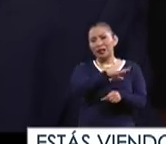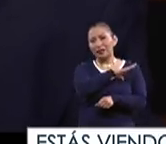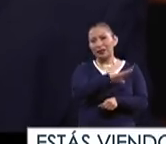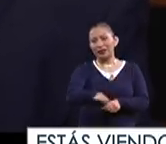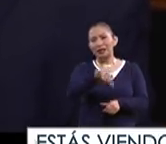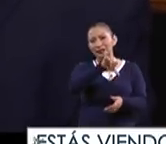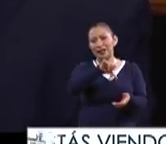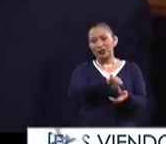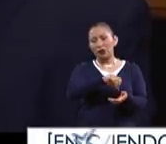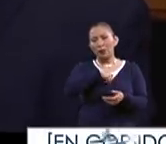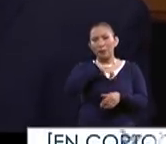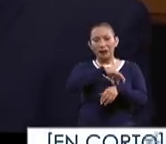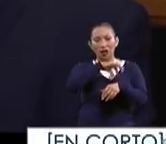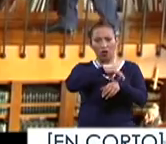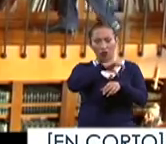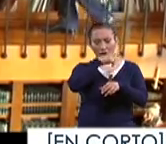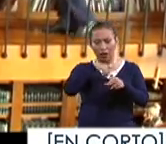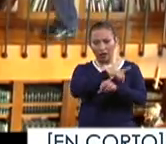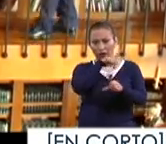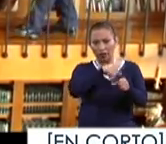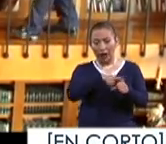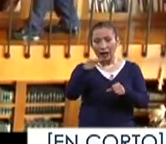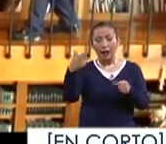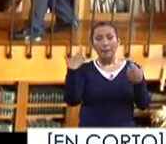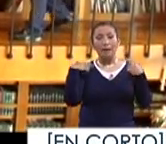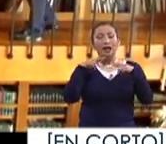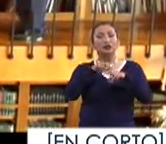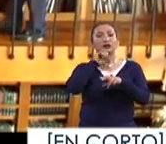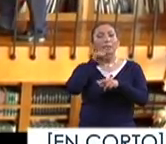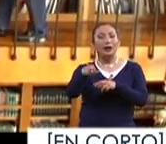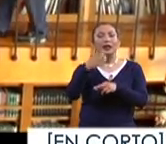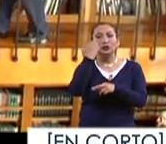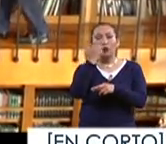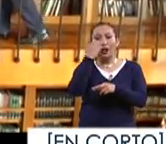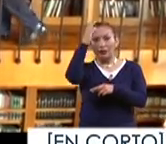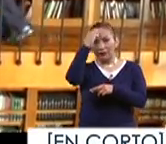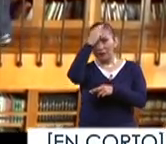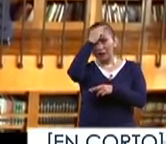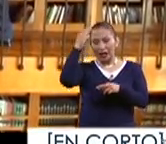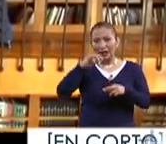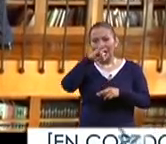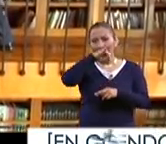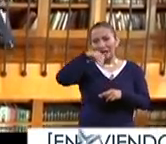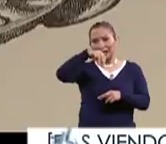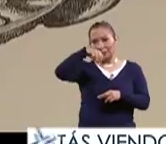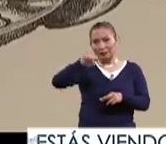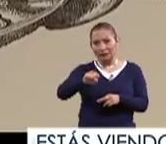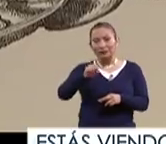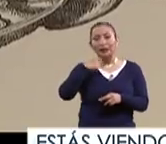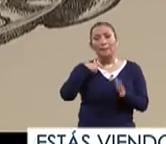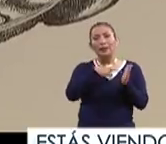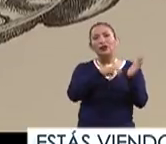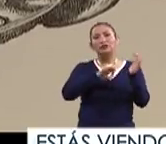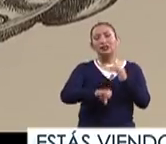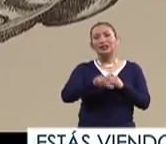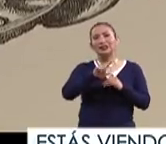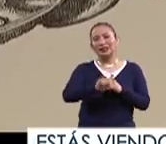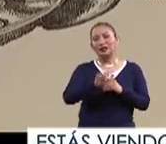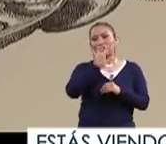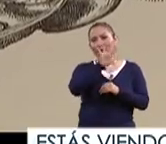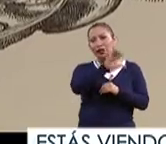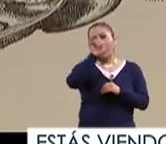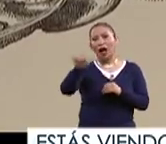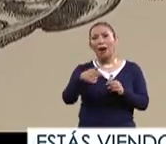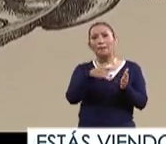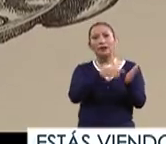del Centro Médico Nacional. Fue profesor en la Escuela de Enfermería del Instituto Mexicano del Seguro Social de